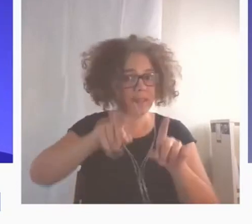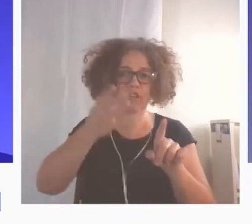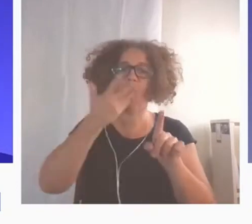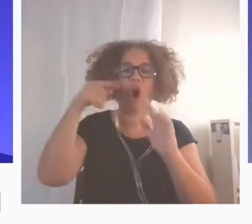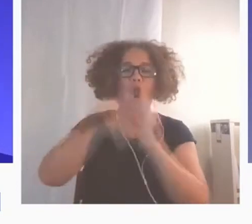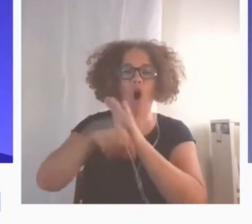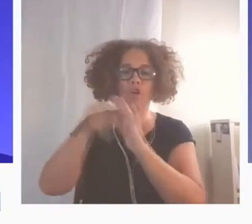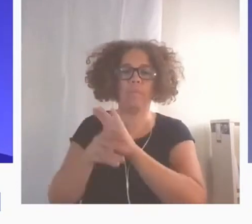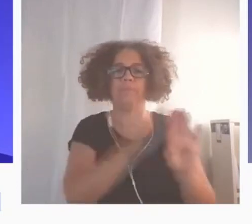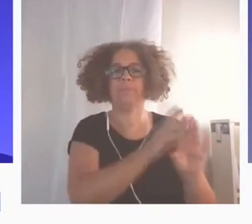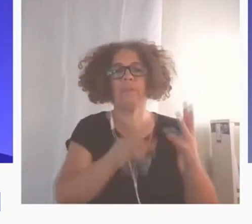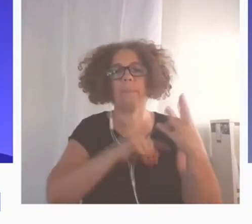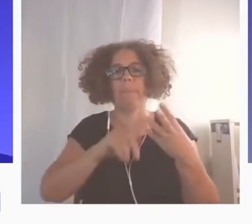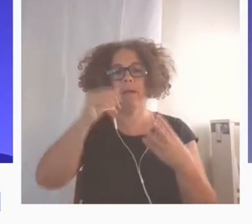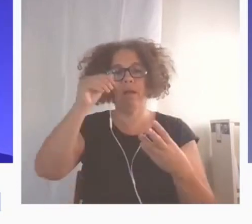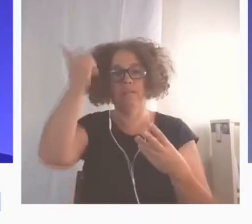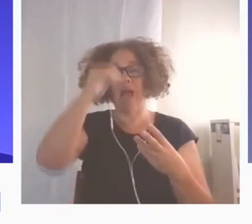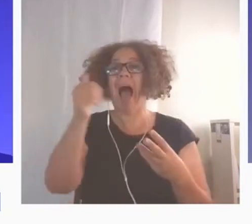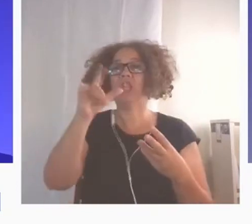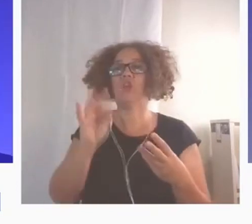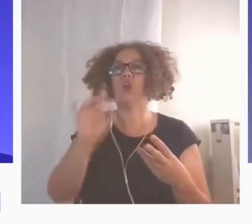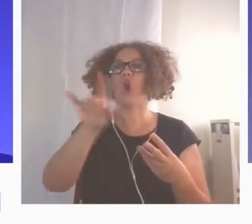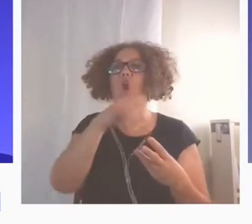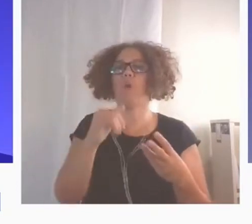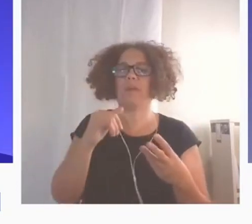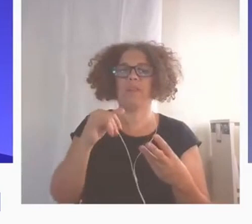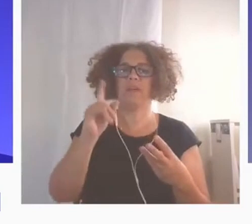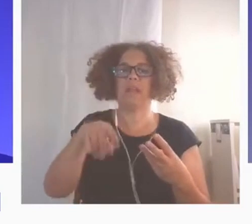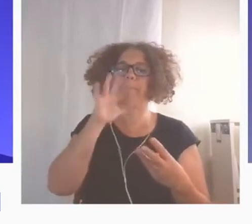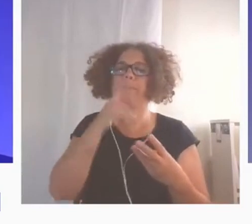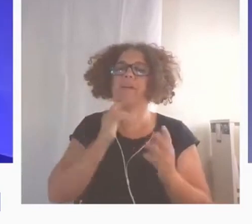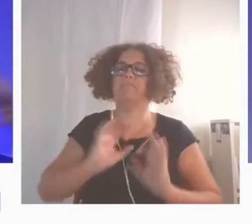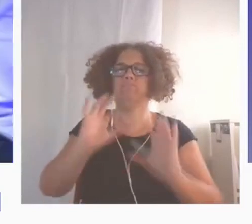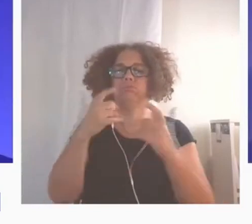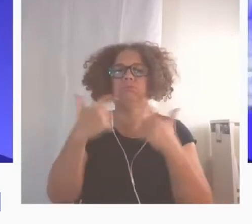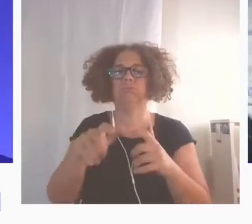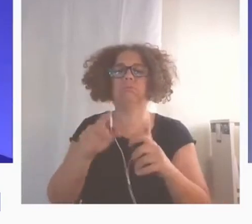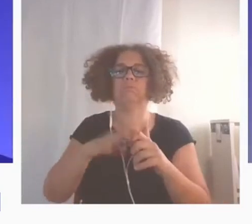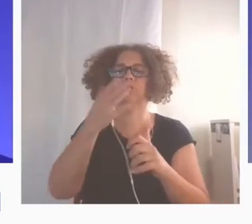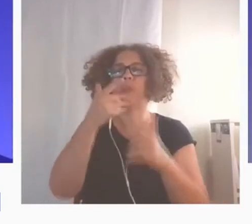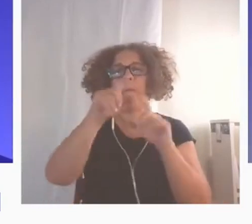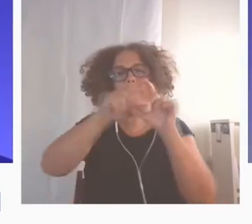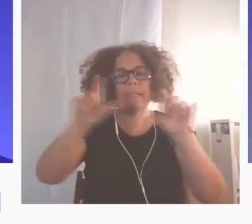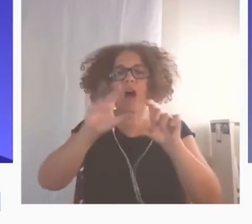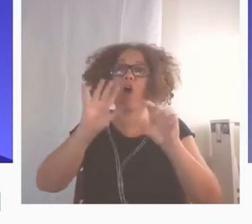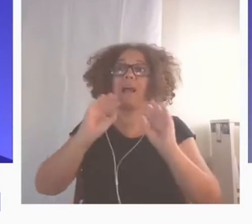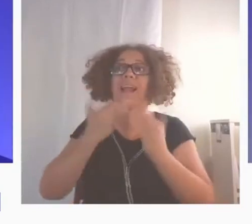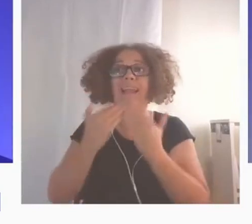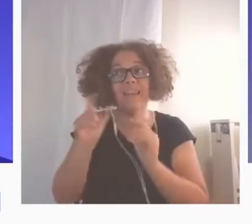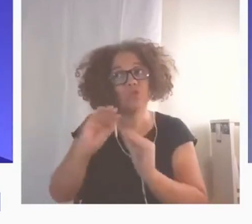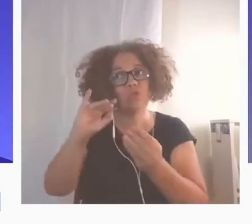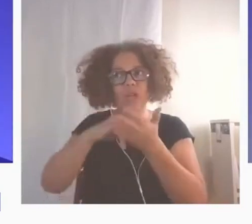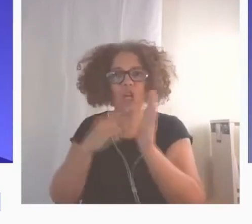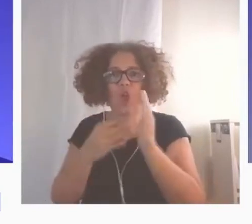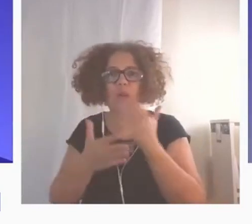López Martos, él es cofundador de Viewtrip, es una empresa especializada con su tecnología en el sector